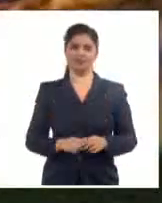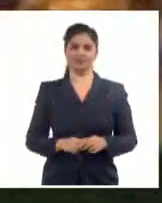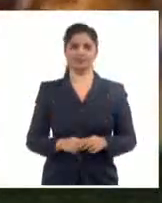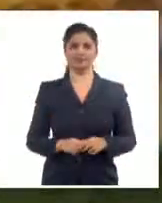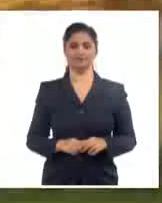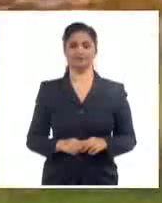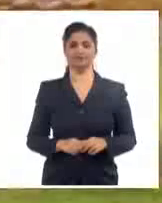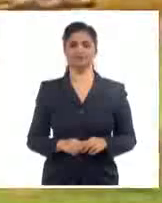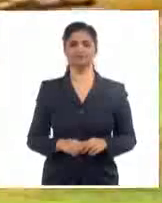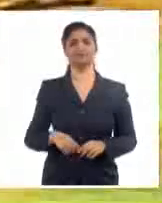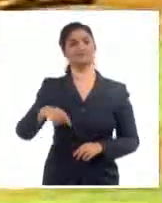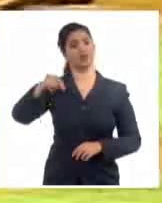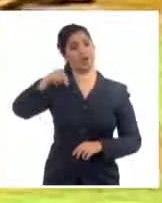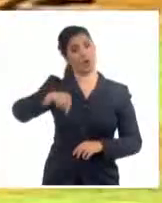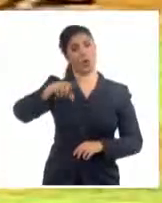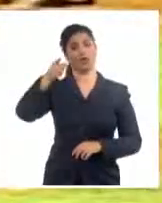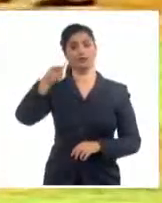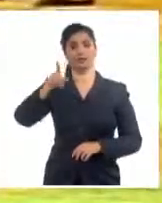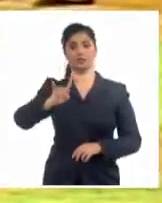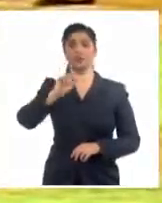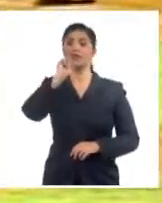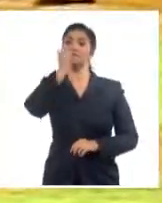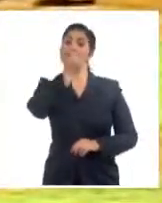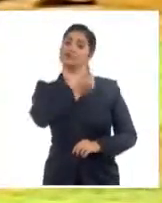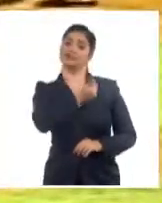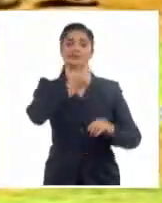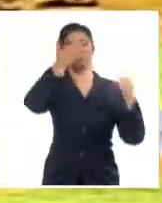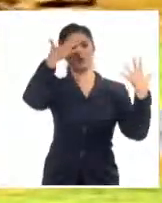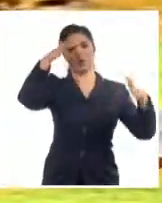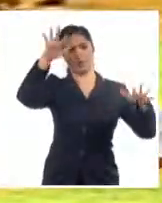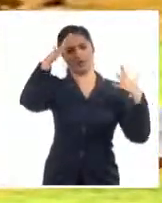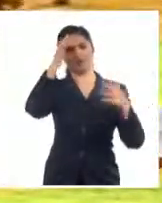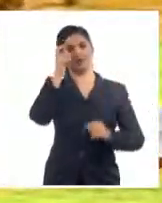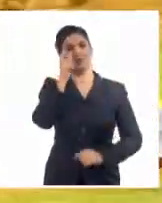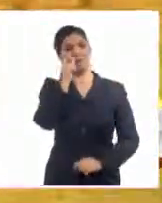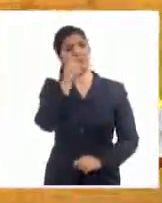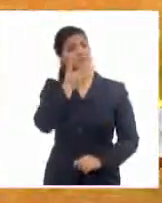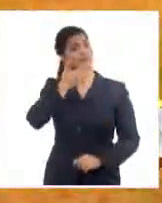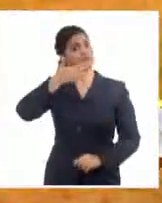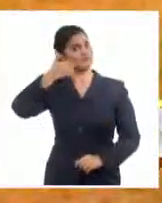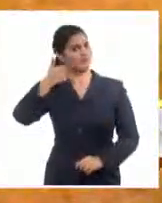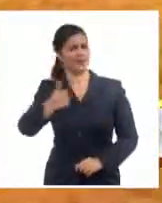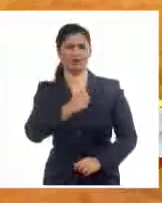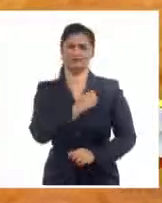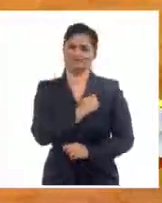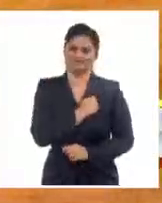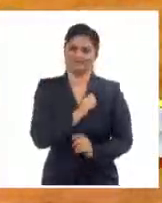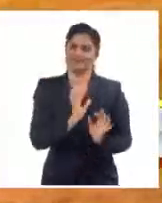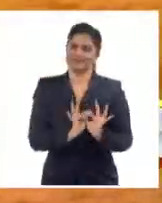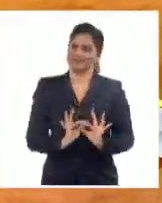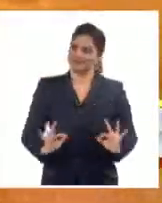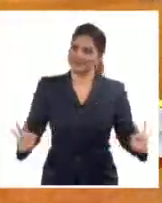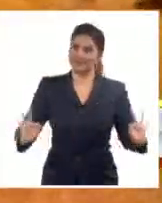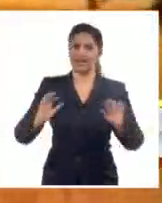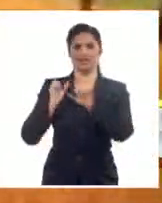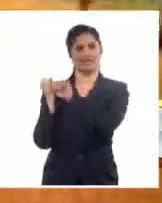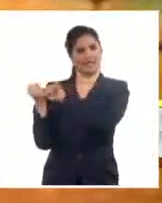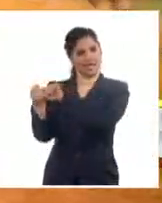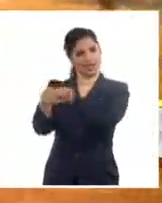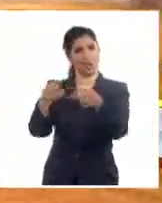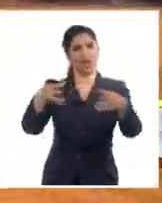Este 19 de diciembre está de cumpleaños uno de los mejores y más queridos peloteros de la capital y del equipo